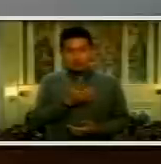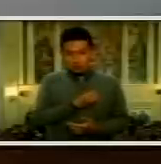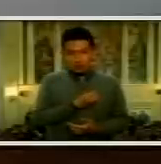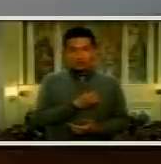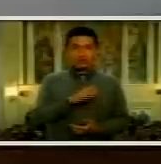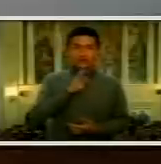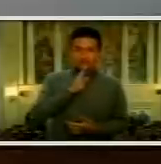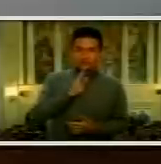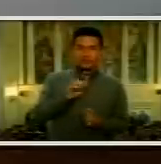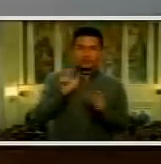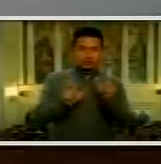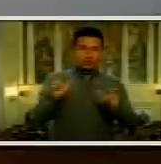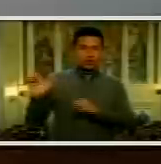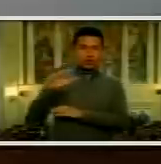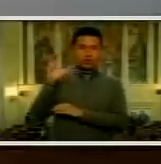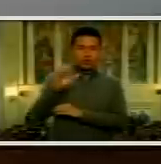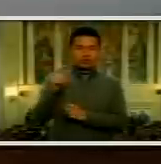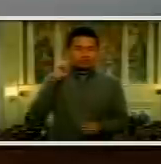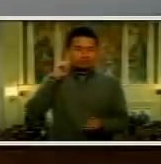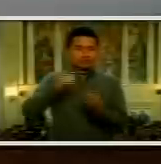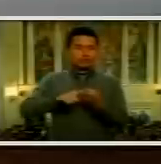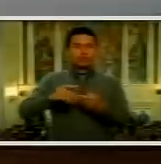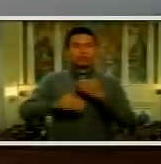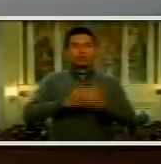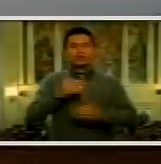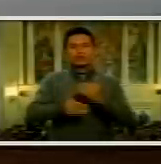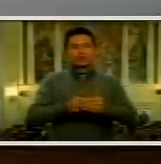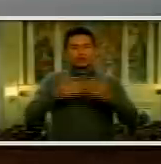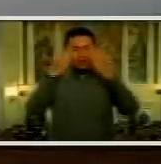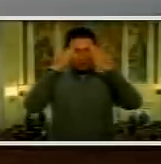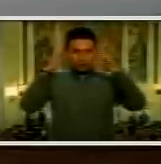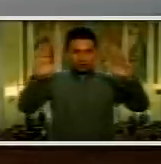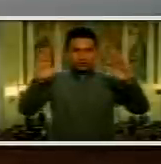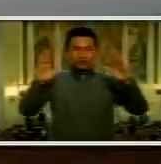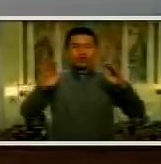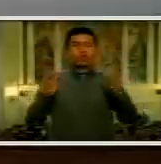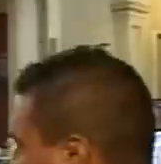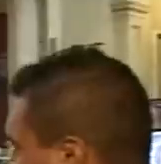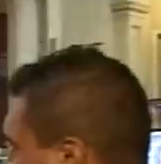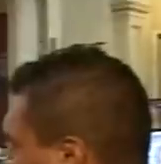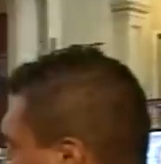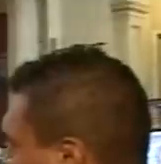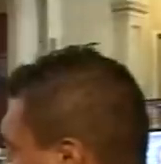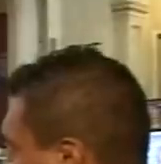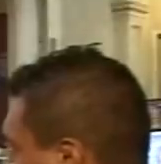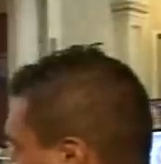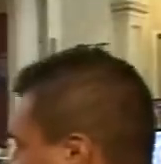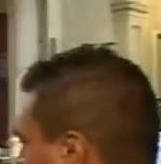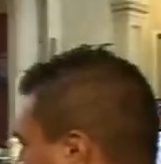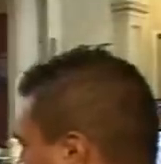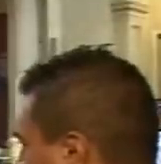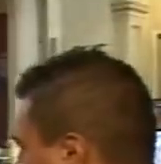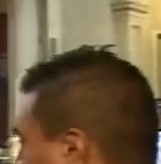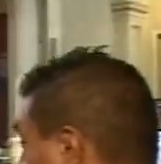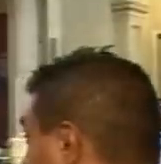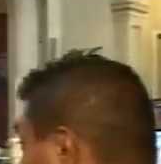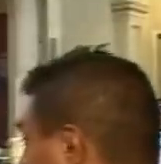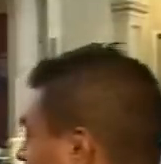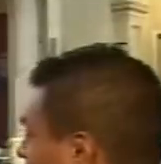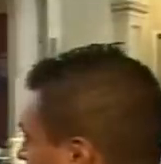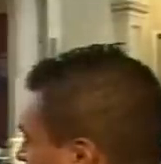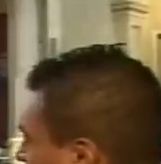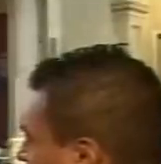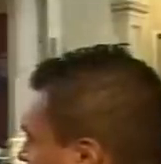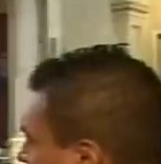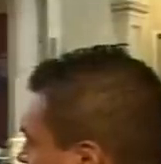los colombianos hacia el proceso democrático en Venezuela. La ex precandidata presidencial hizo votos